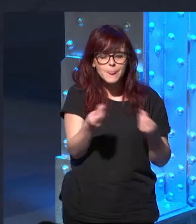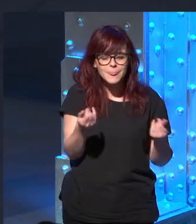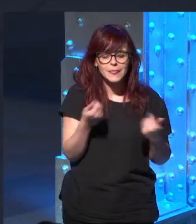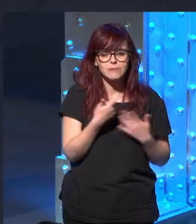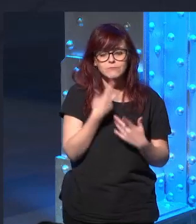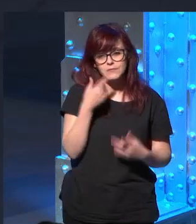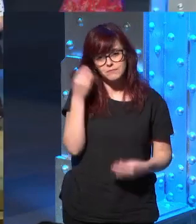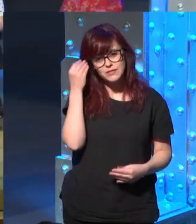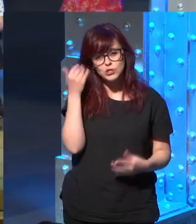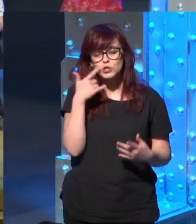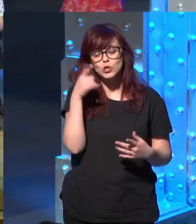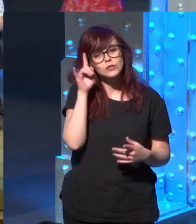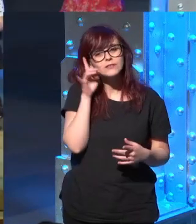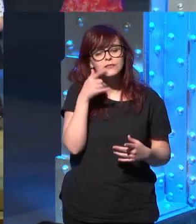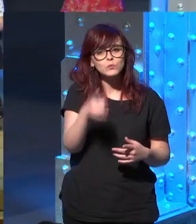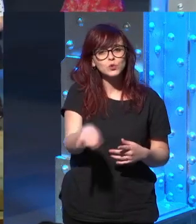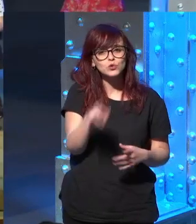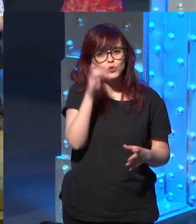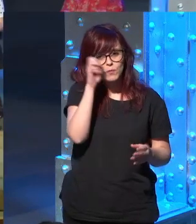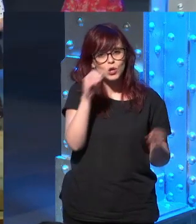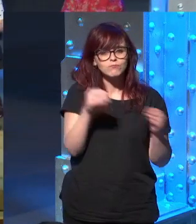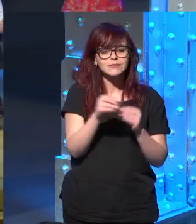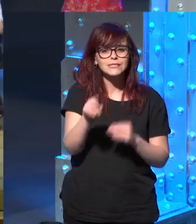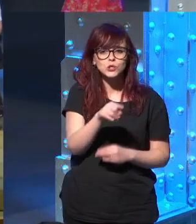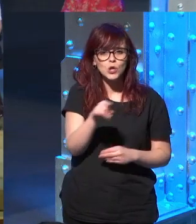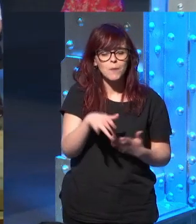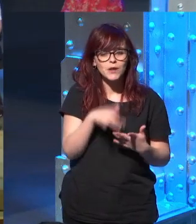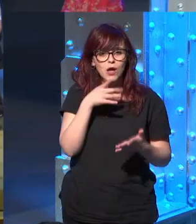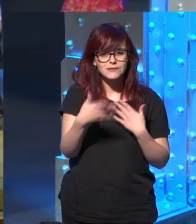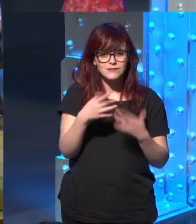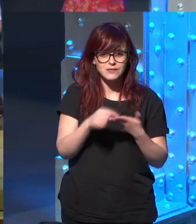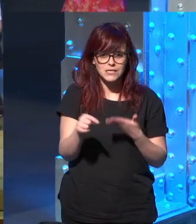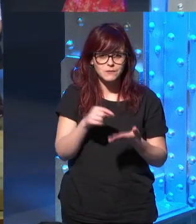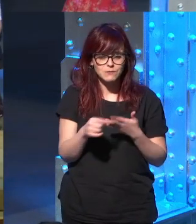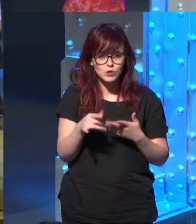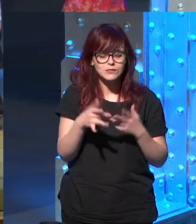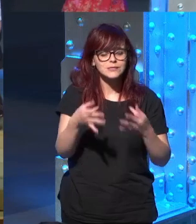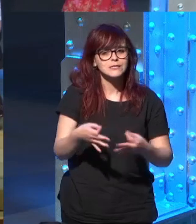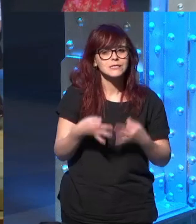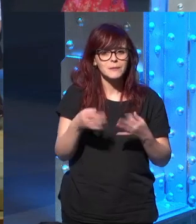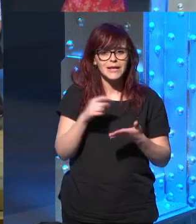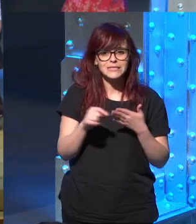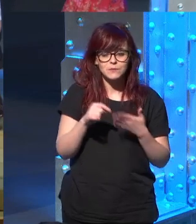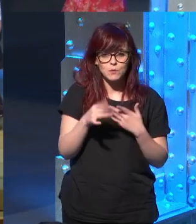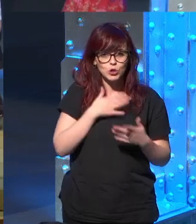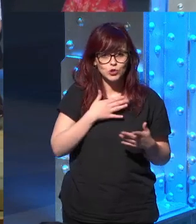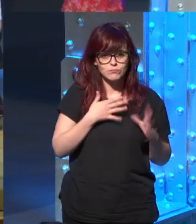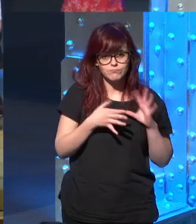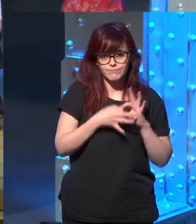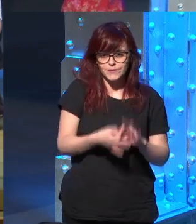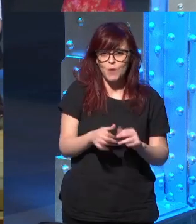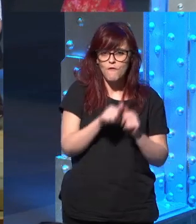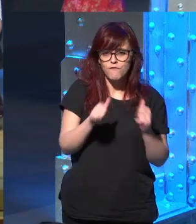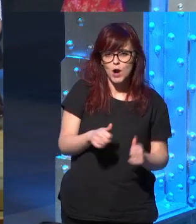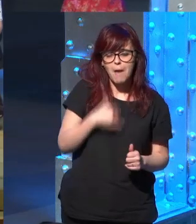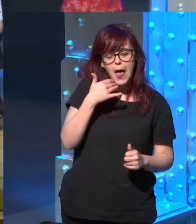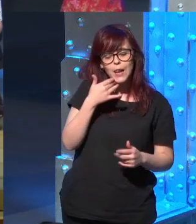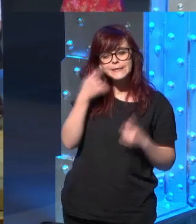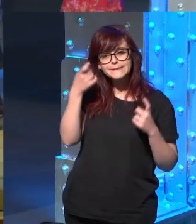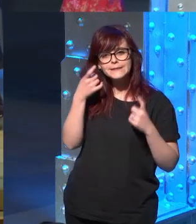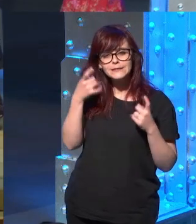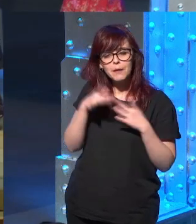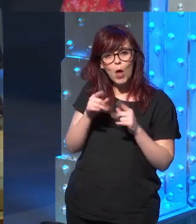creo que, no sé si estáis de acuerdo conmigo, pero cuando escribimos, de alguna manera siempre estamos escribiendo de nosotros, ¿no? De alguna manera, por mucho que